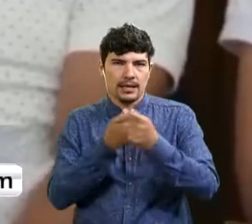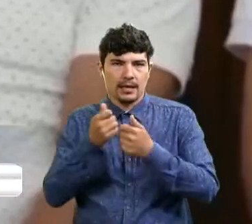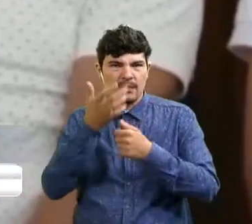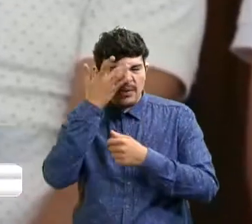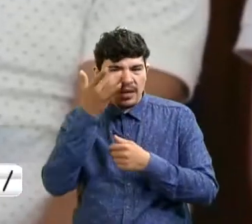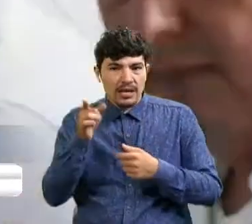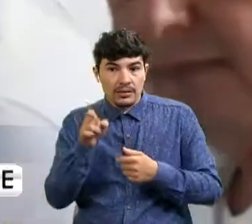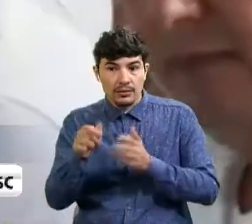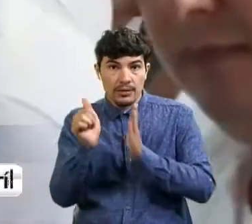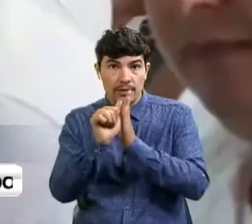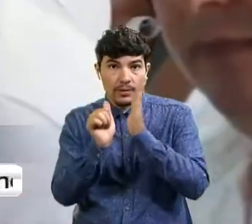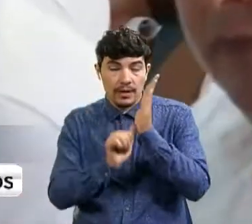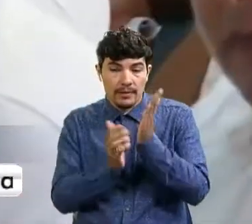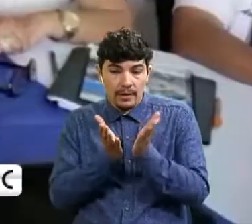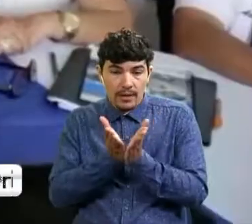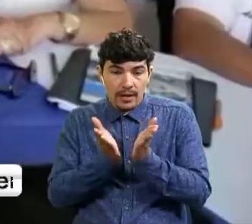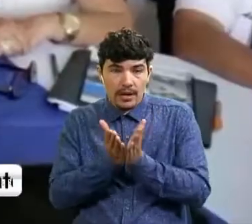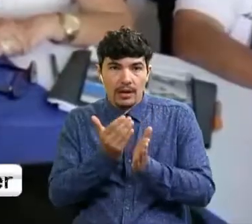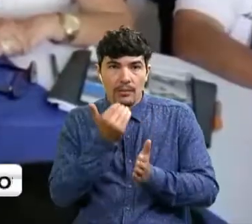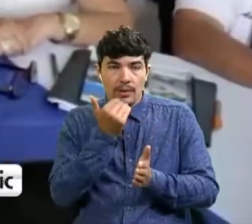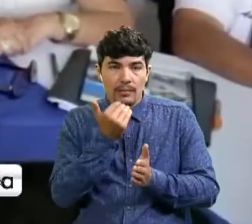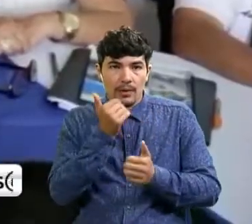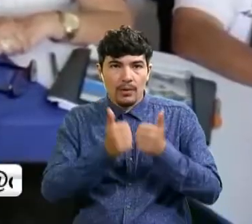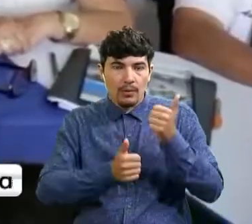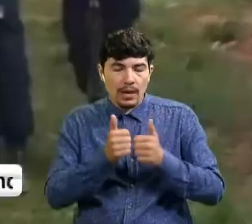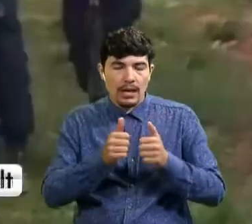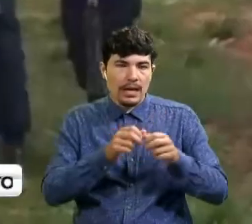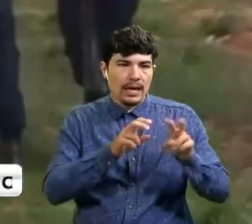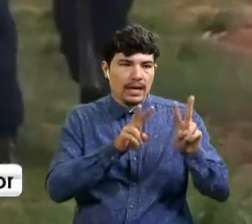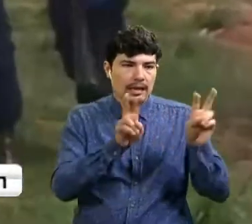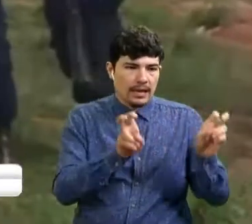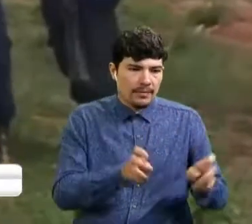programas educativos temas como la agronomía